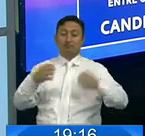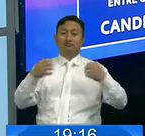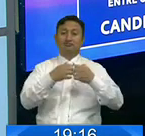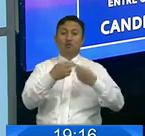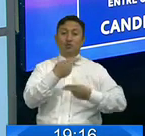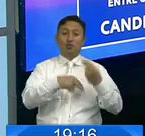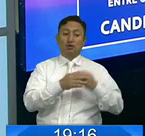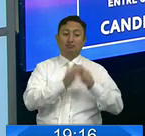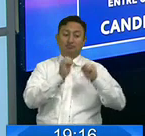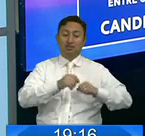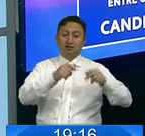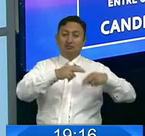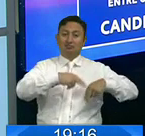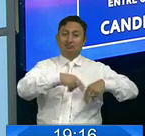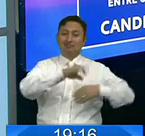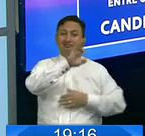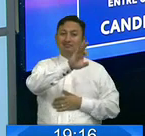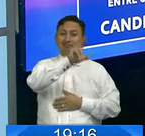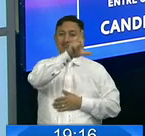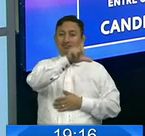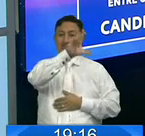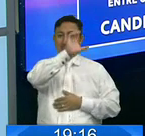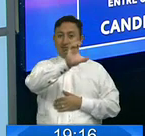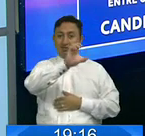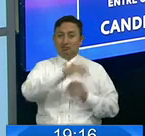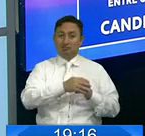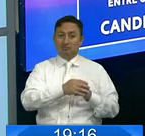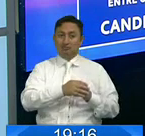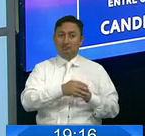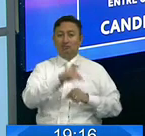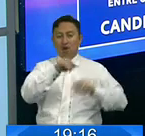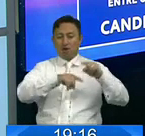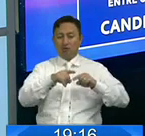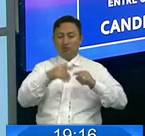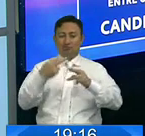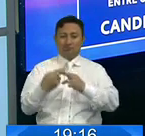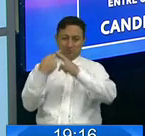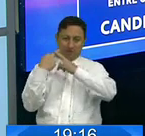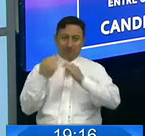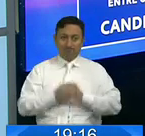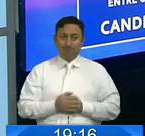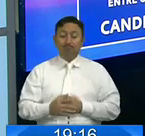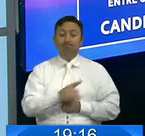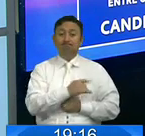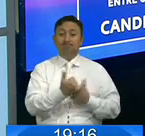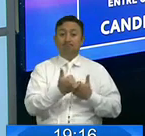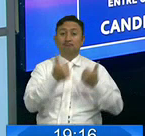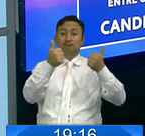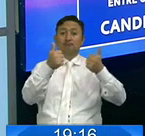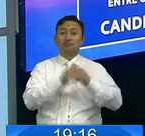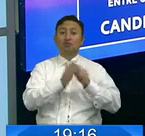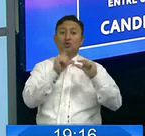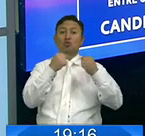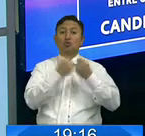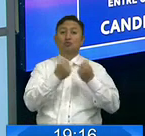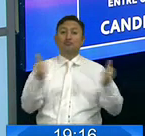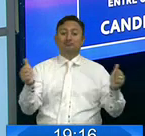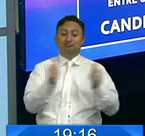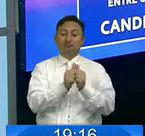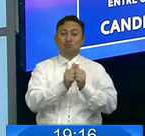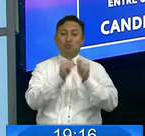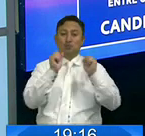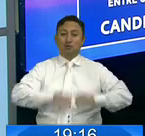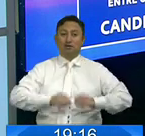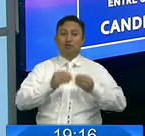negociador para el Tratado de Libre Comercio TLC, entre otros cargos. Él es candidato por el movimiento Juntos